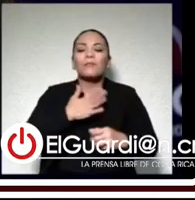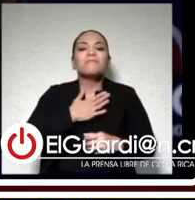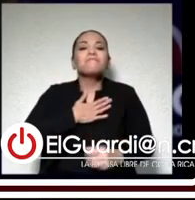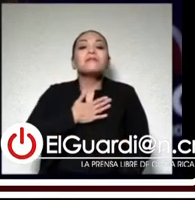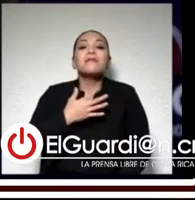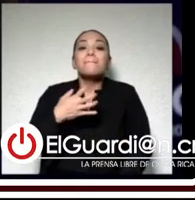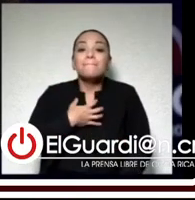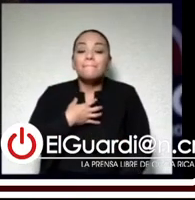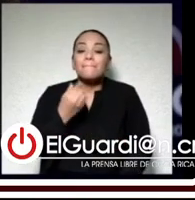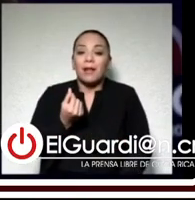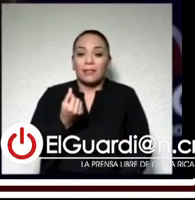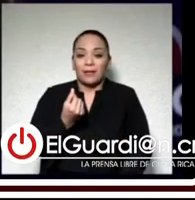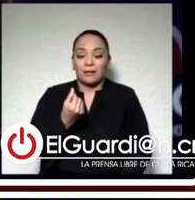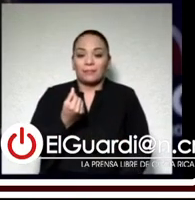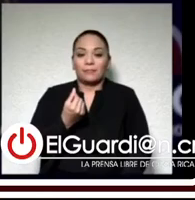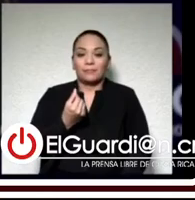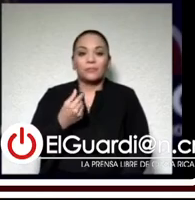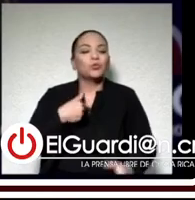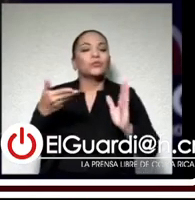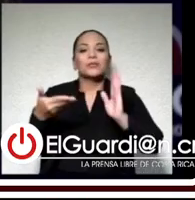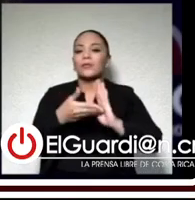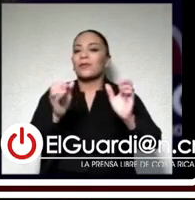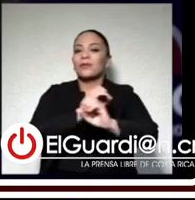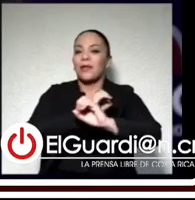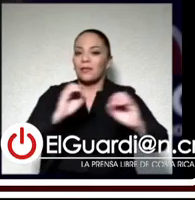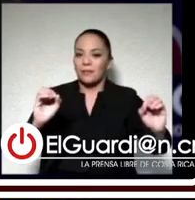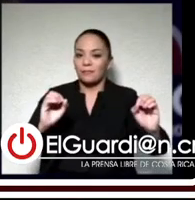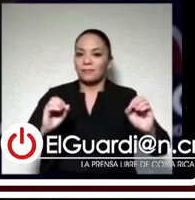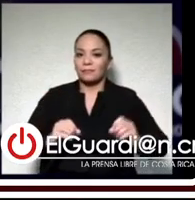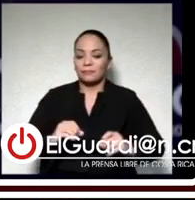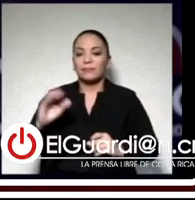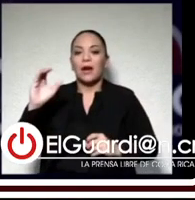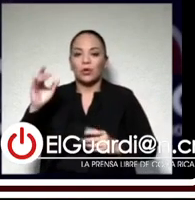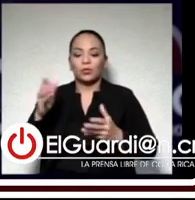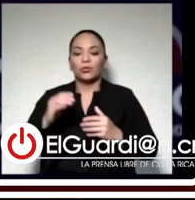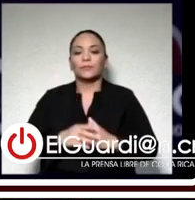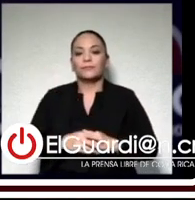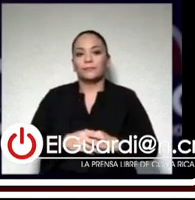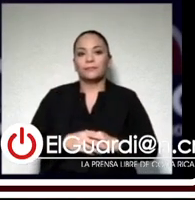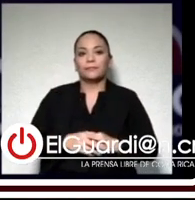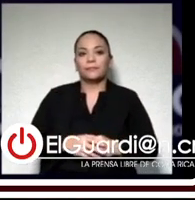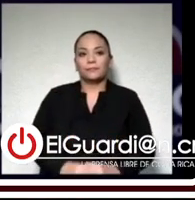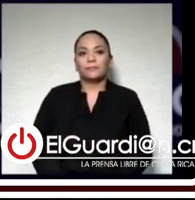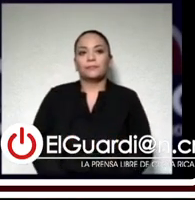plata. Y no le estoy haciendo daño a nadie, don Carlos.